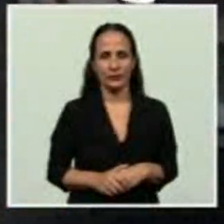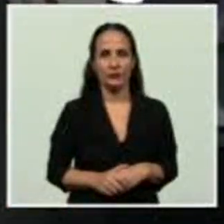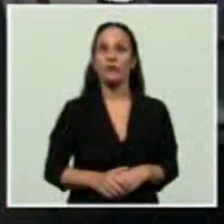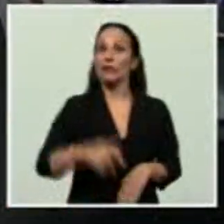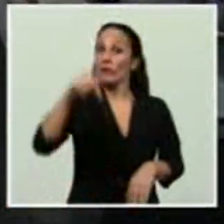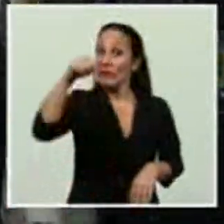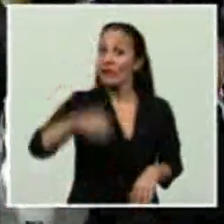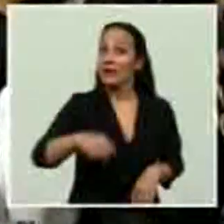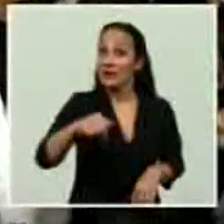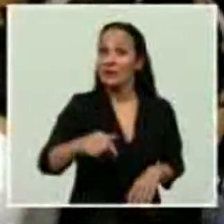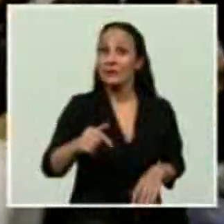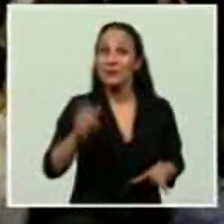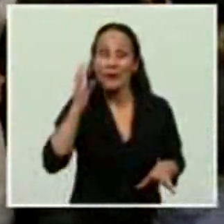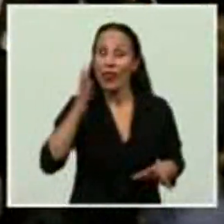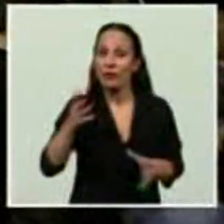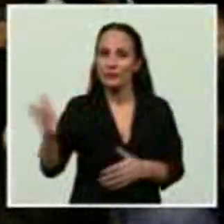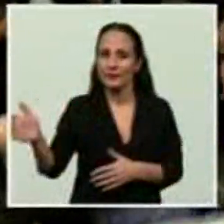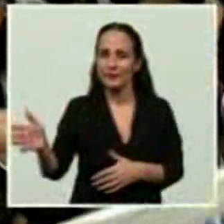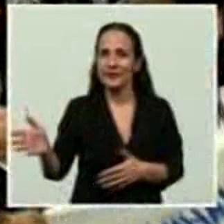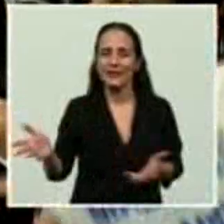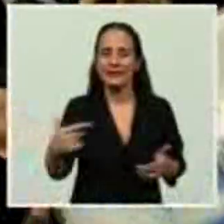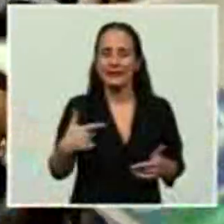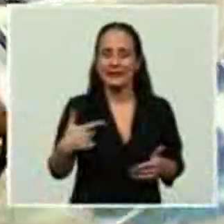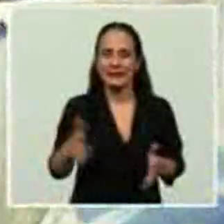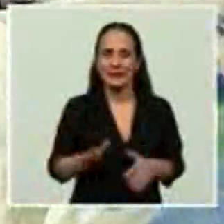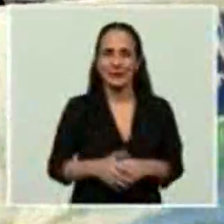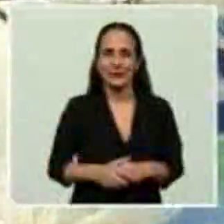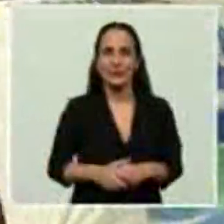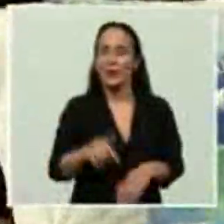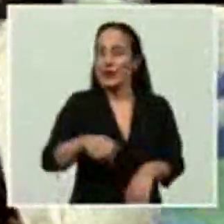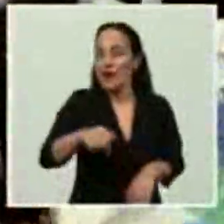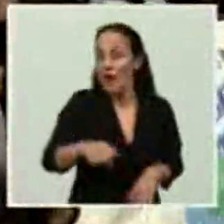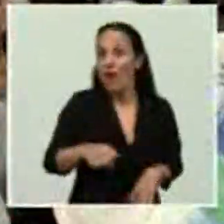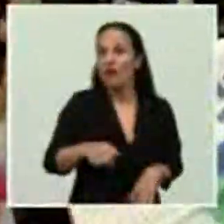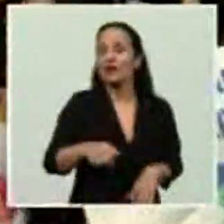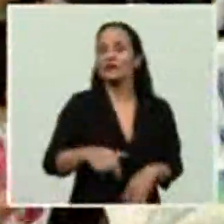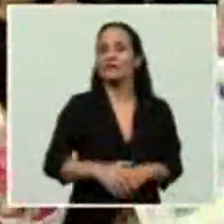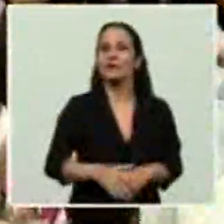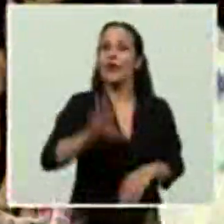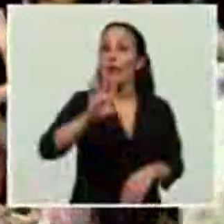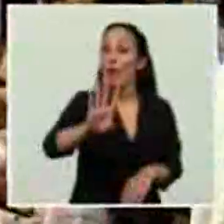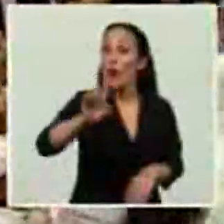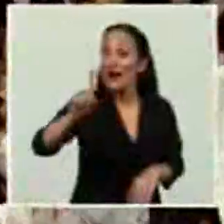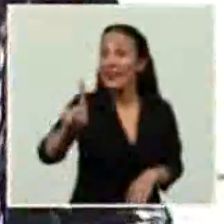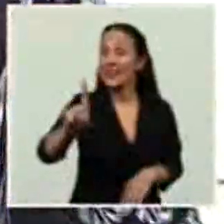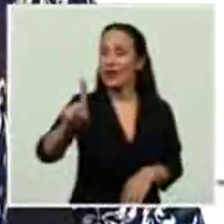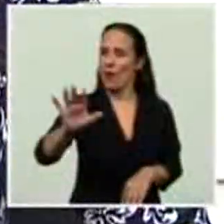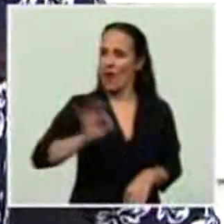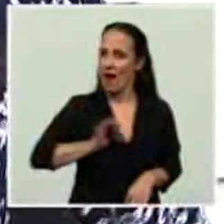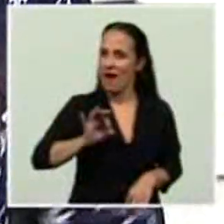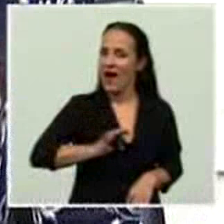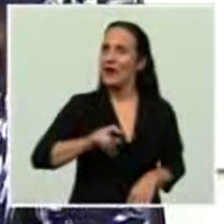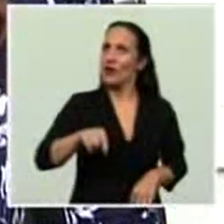hoy se comple Perdón pasalo para allá pasalo para allá porque tengo una cosa hoy se cumplen 41 años